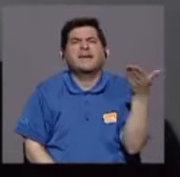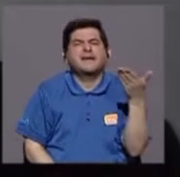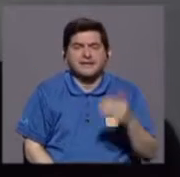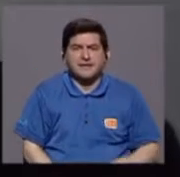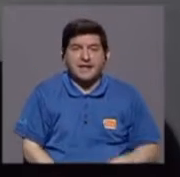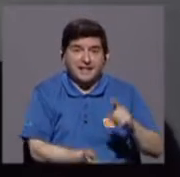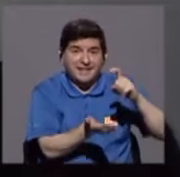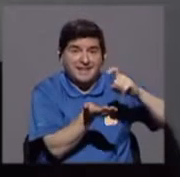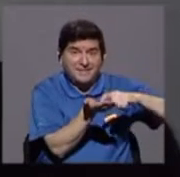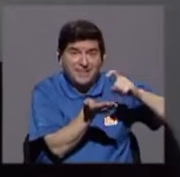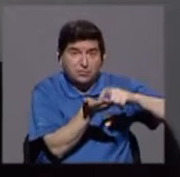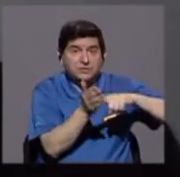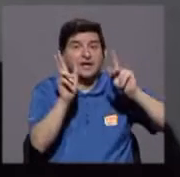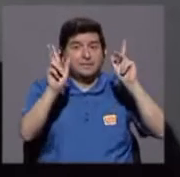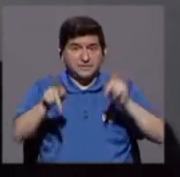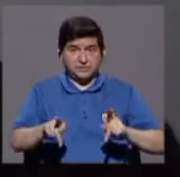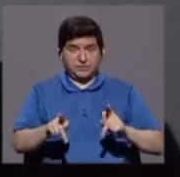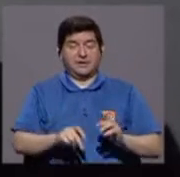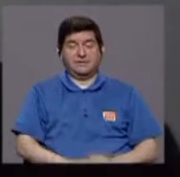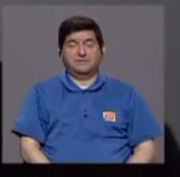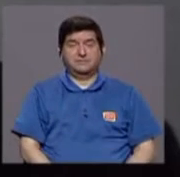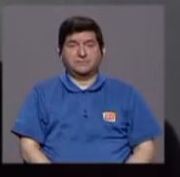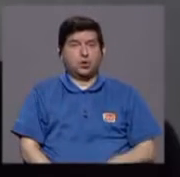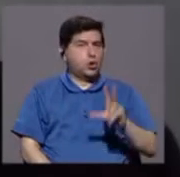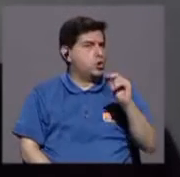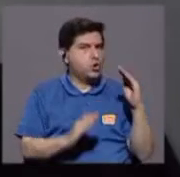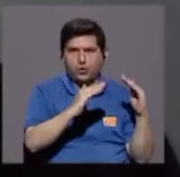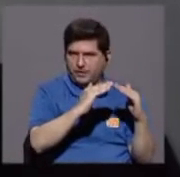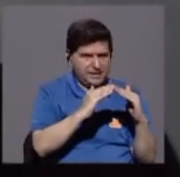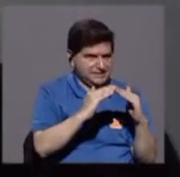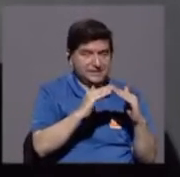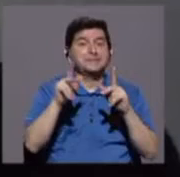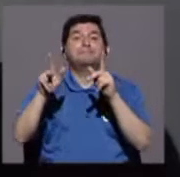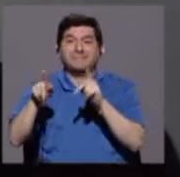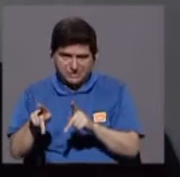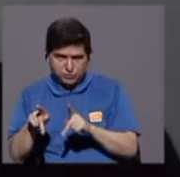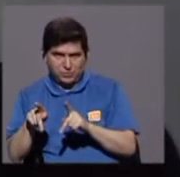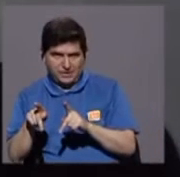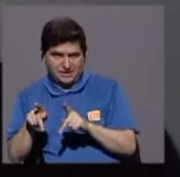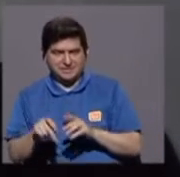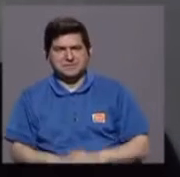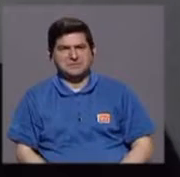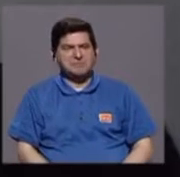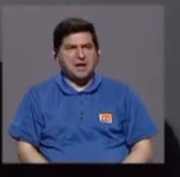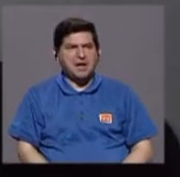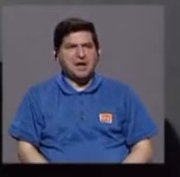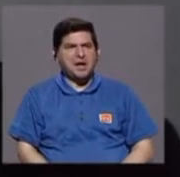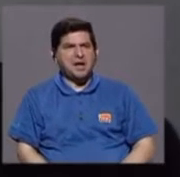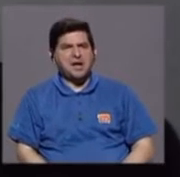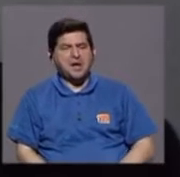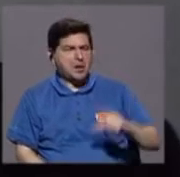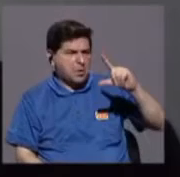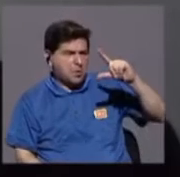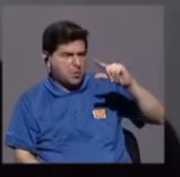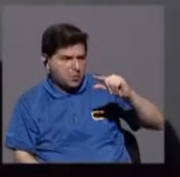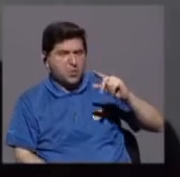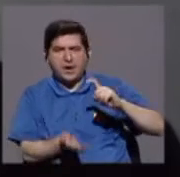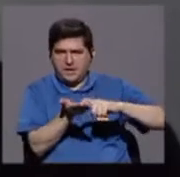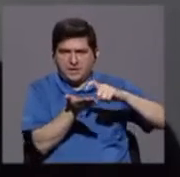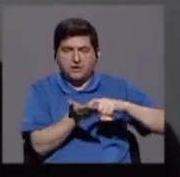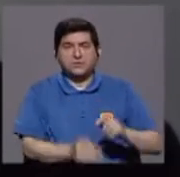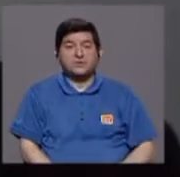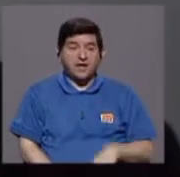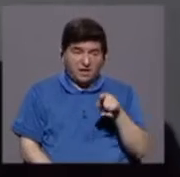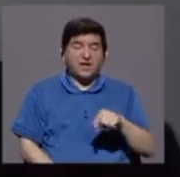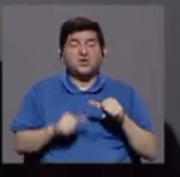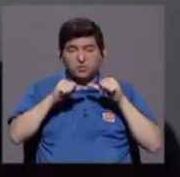en el endeudamiento de las personas, no de los hogares, de las personas, un pequeño endeudamiento, que es consistente